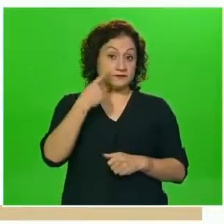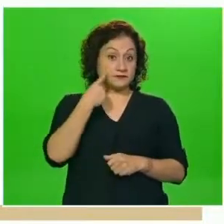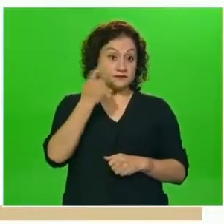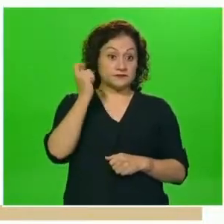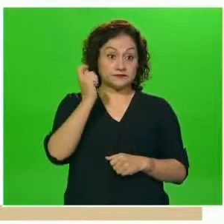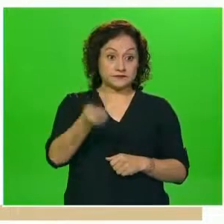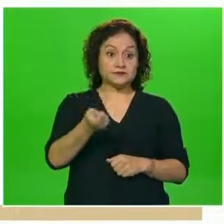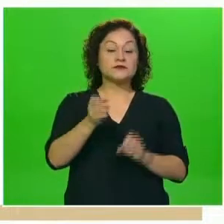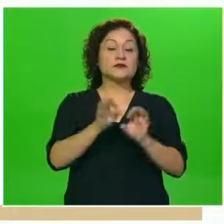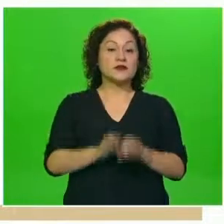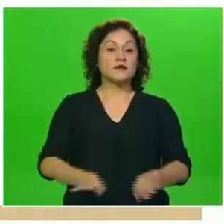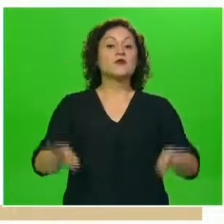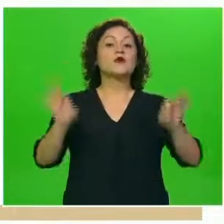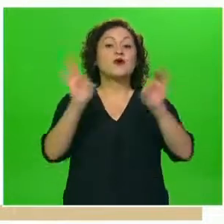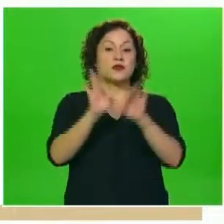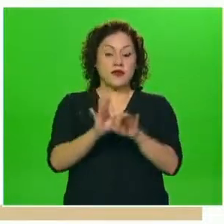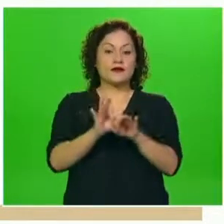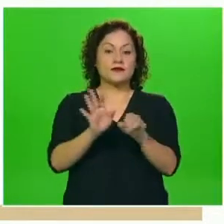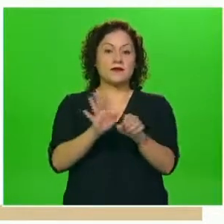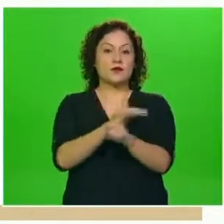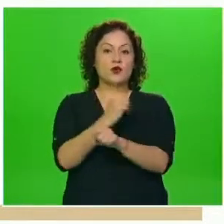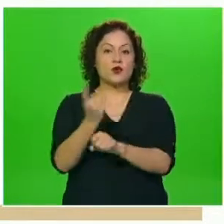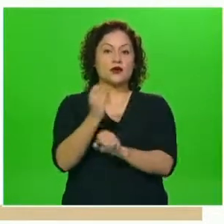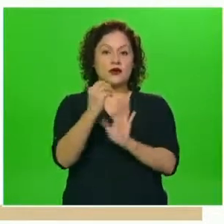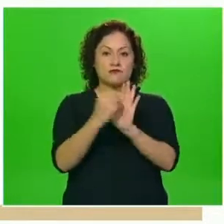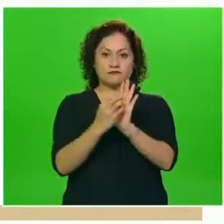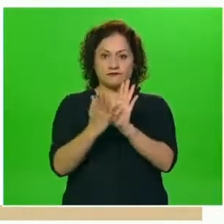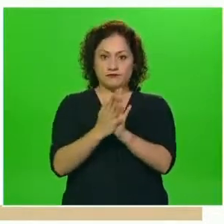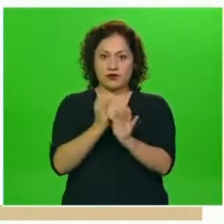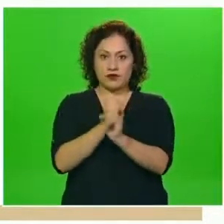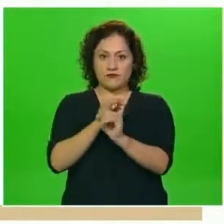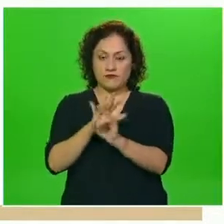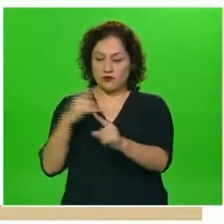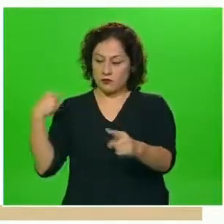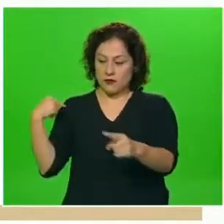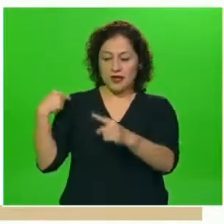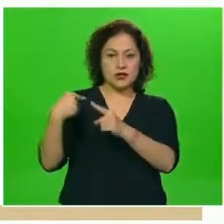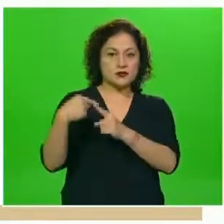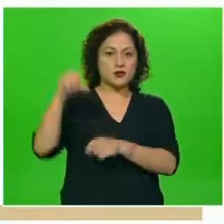en nuestro sistema de información para el día de hoy tenemos ya